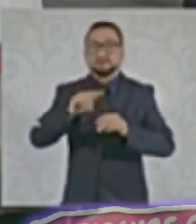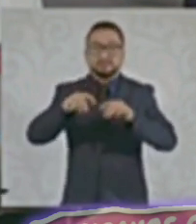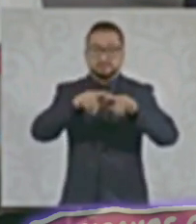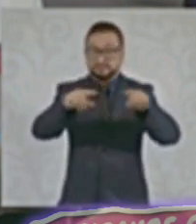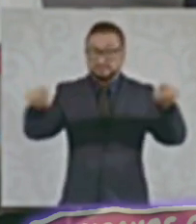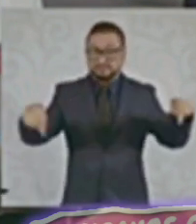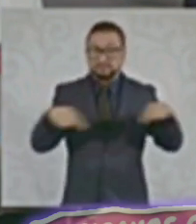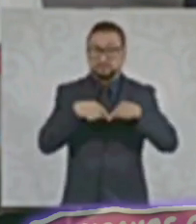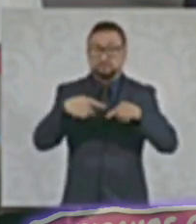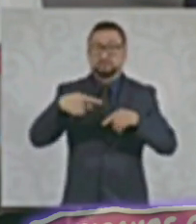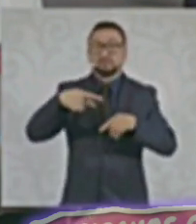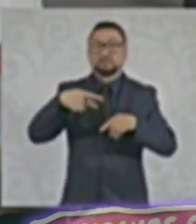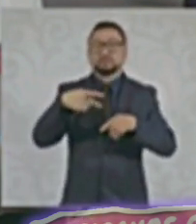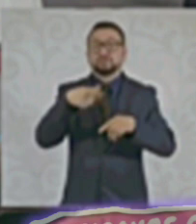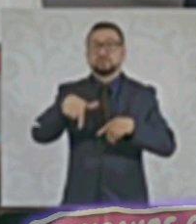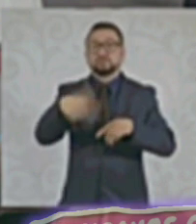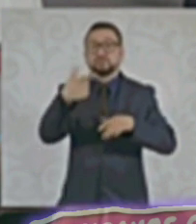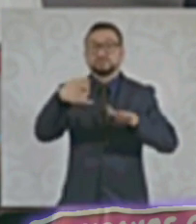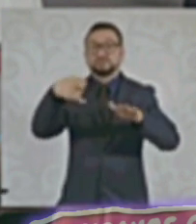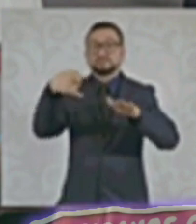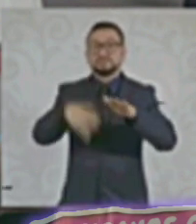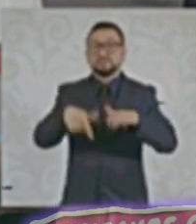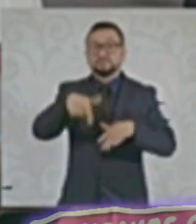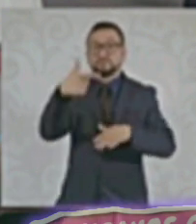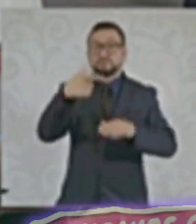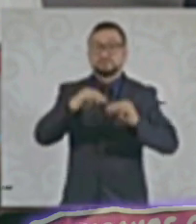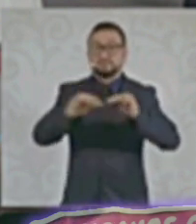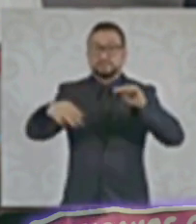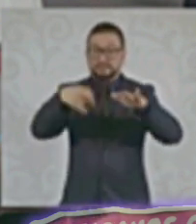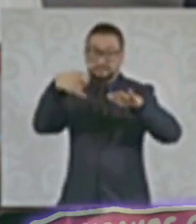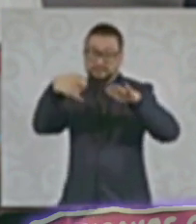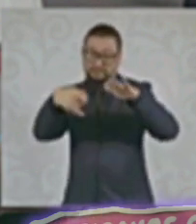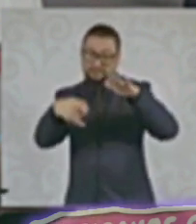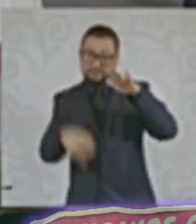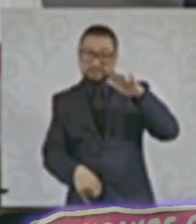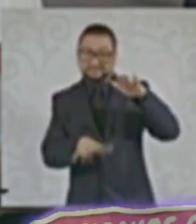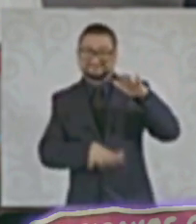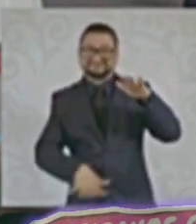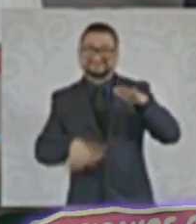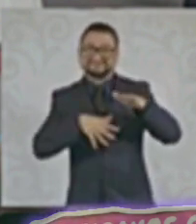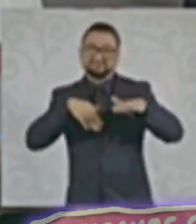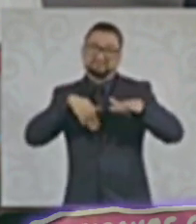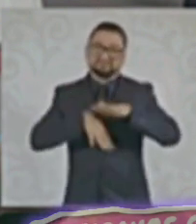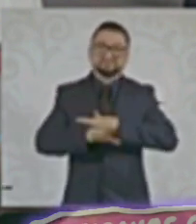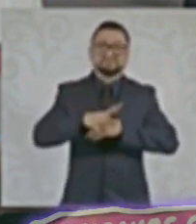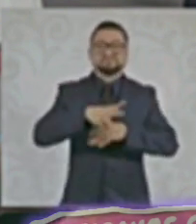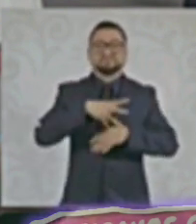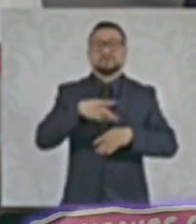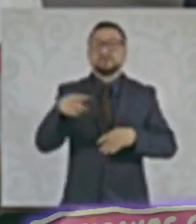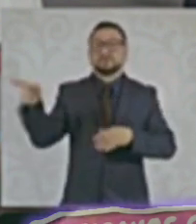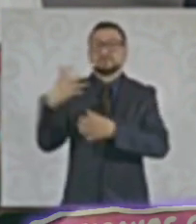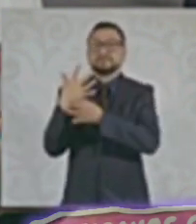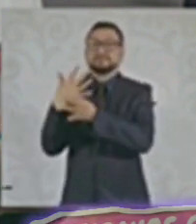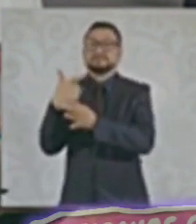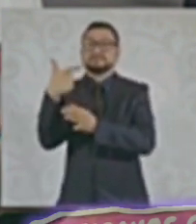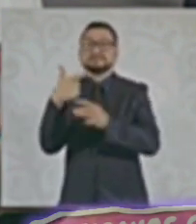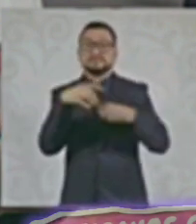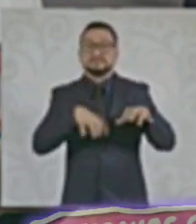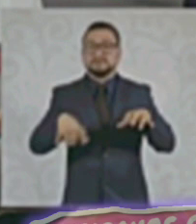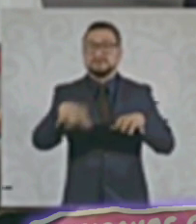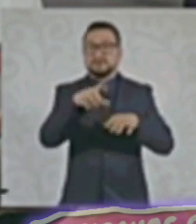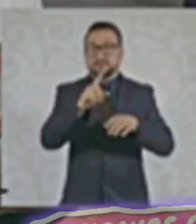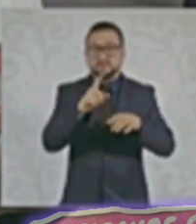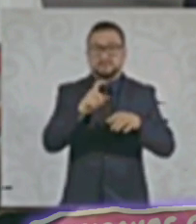12 metros, invadiendo realmente el manto freático. Declararon que había 7 cenotes de los,